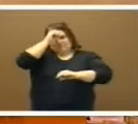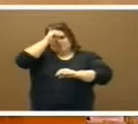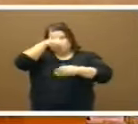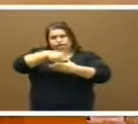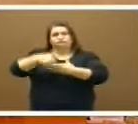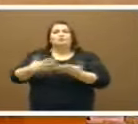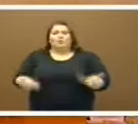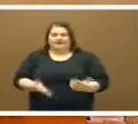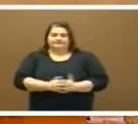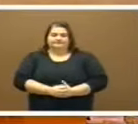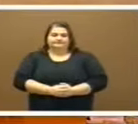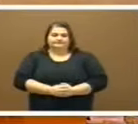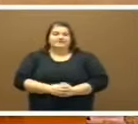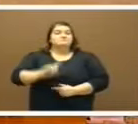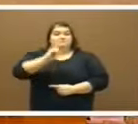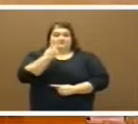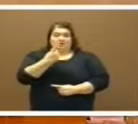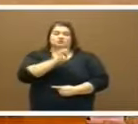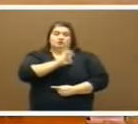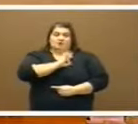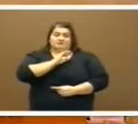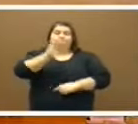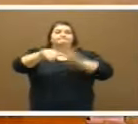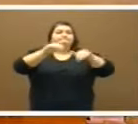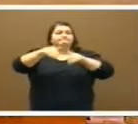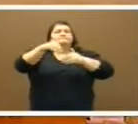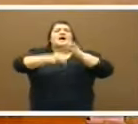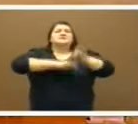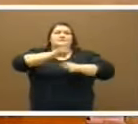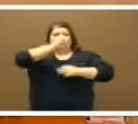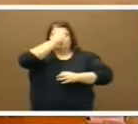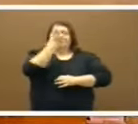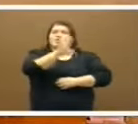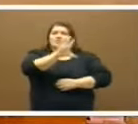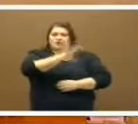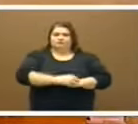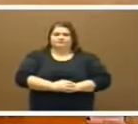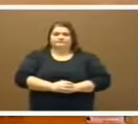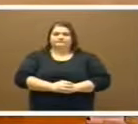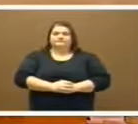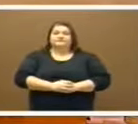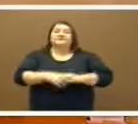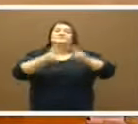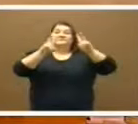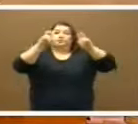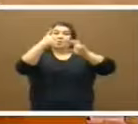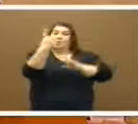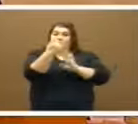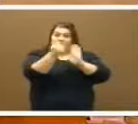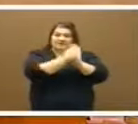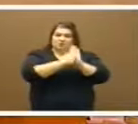Legislativa. En primer lugar, señorías, someto a la consideración de la Cámara la enmienda número 5, al título 1,